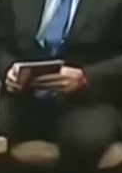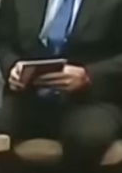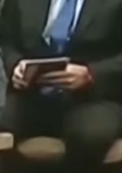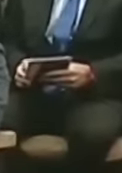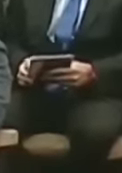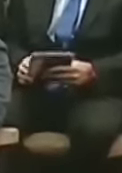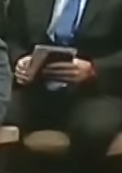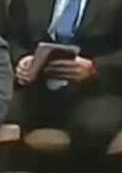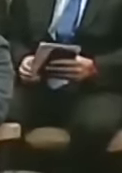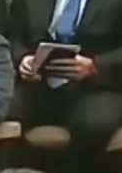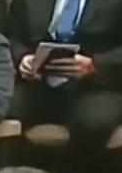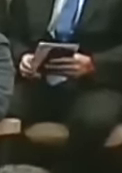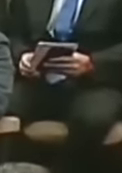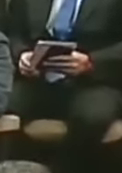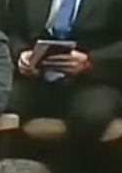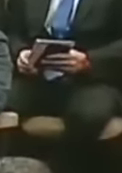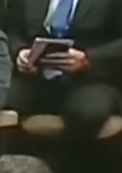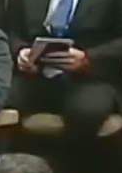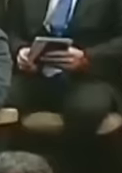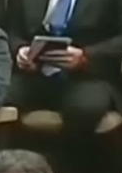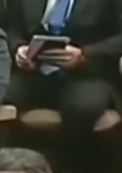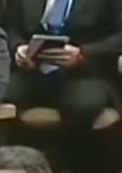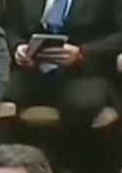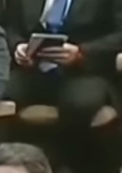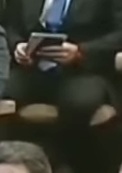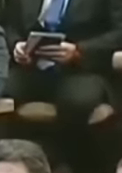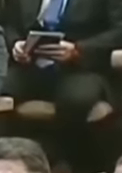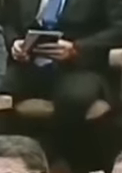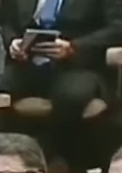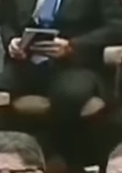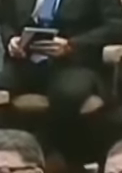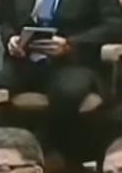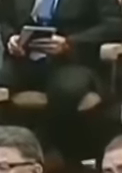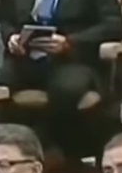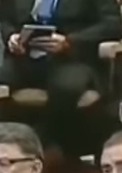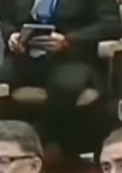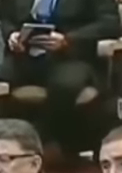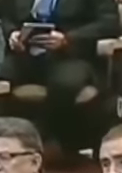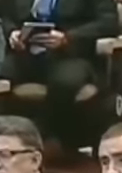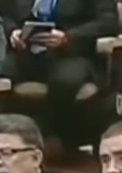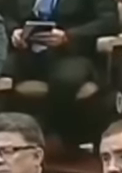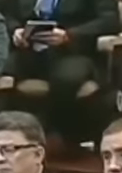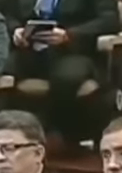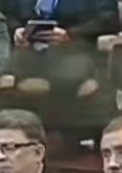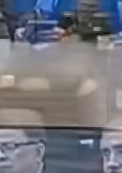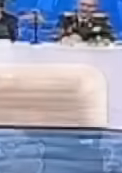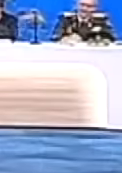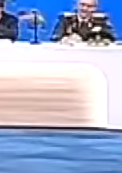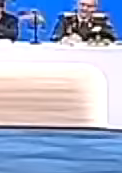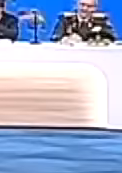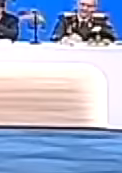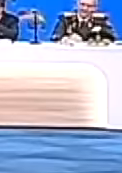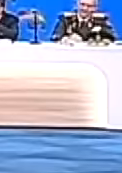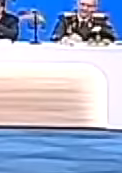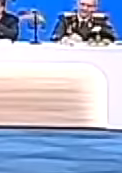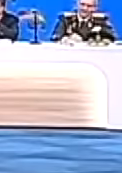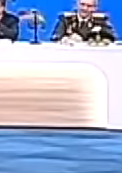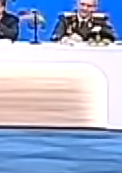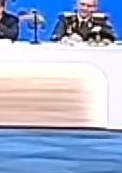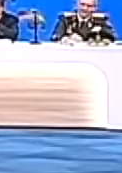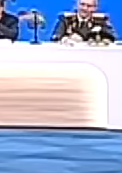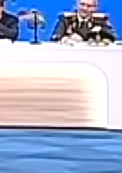el surgimiento del Estado de la República Cooperativa de Guyana, la reserva hecha por el Estado